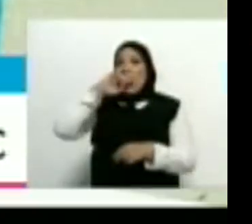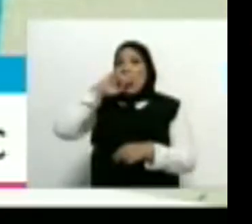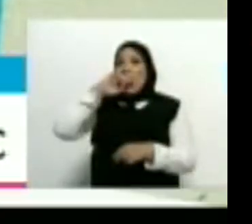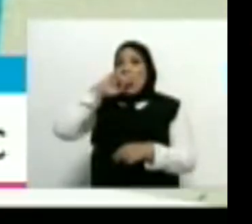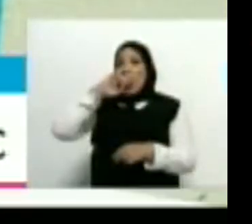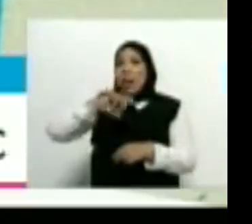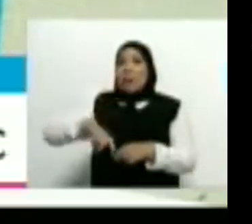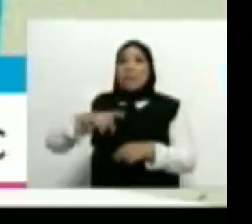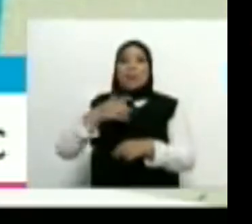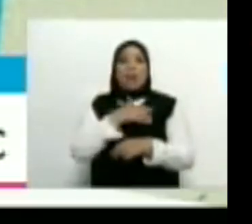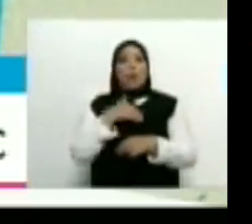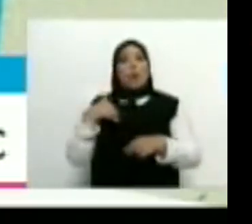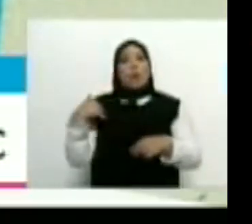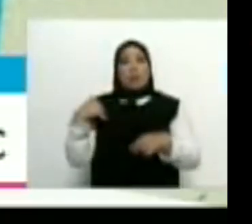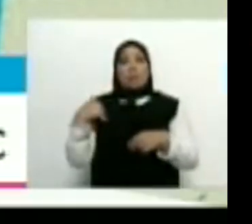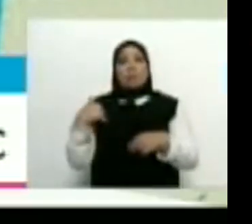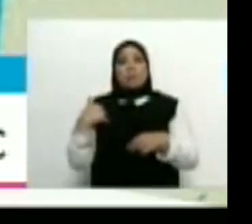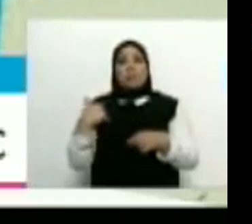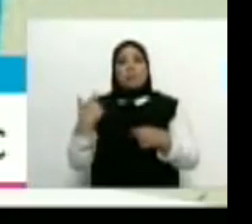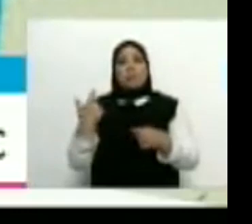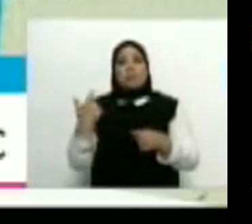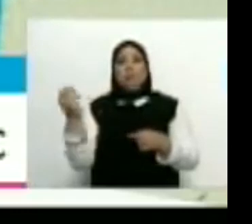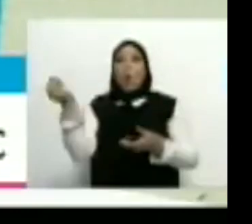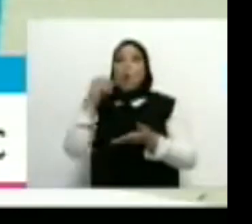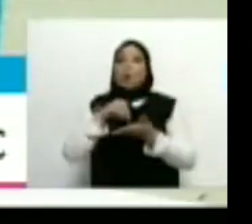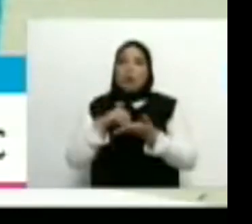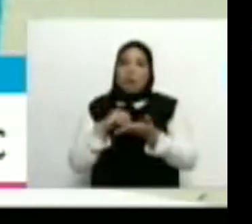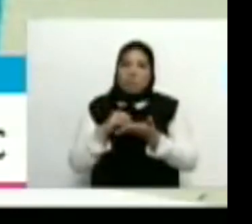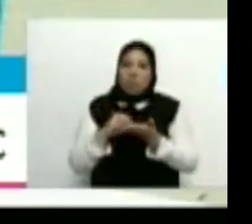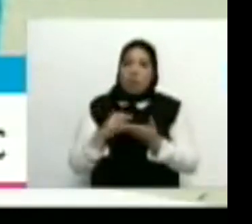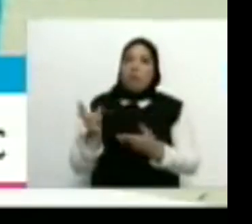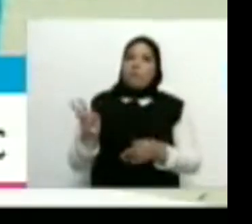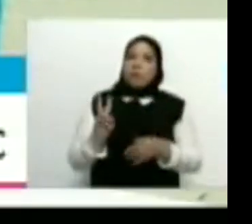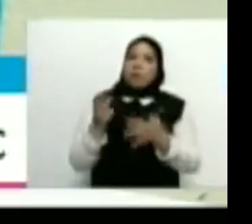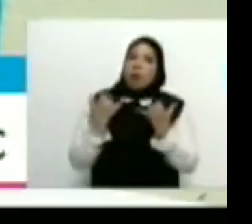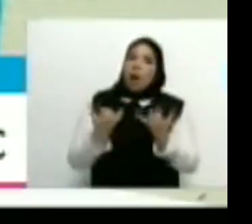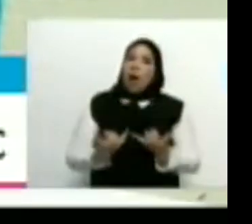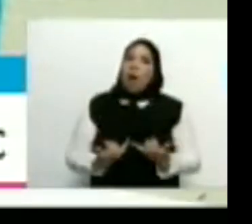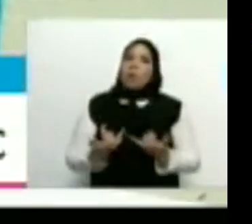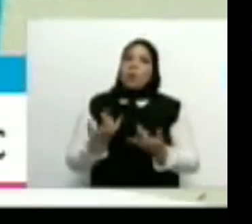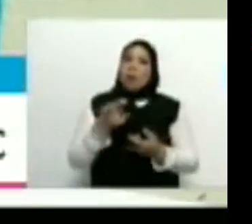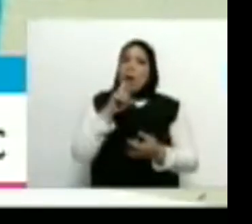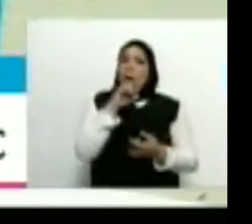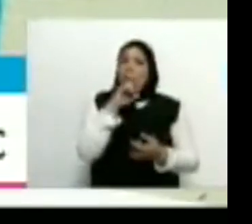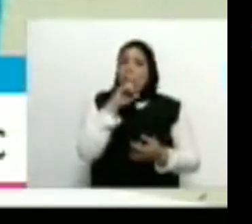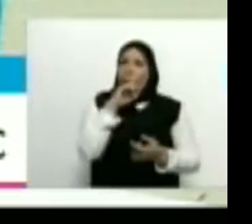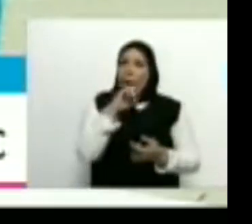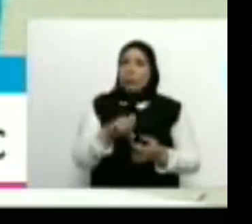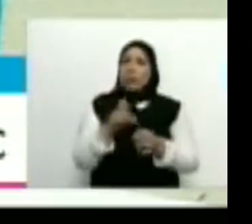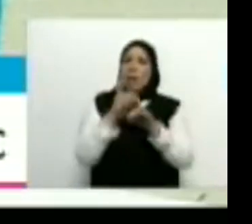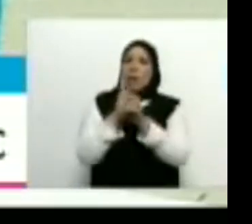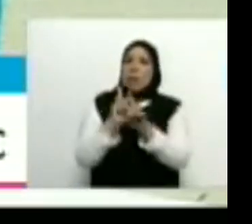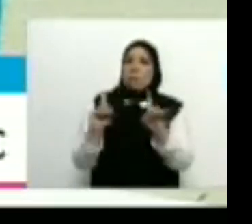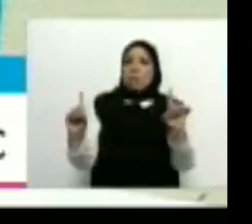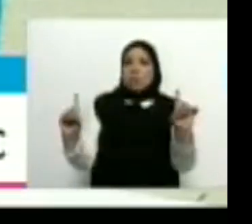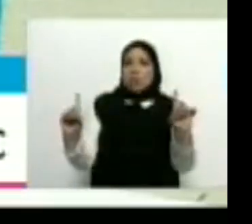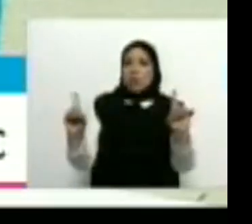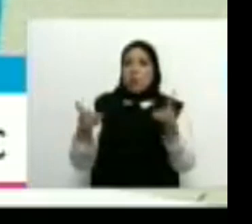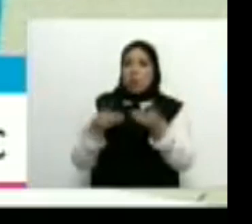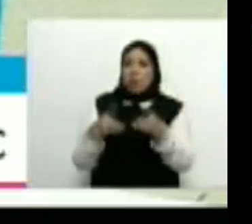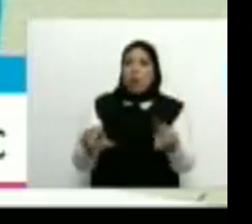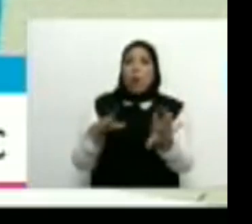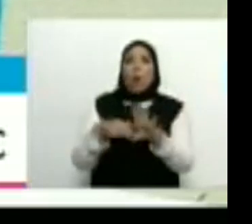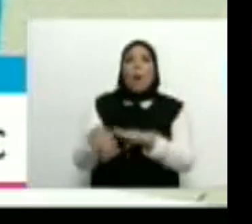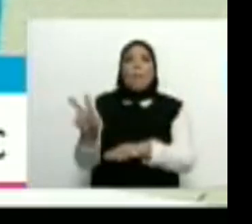Un odio que ellos querían sembrar otra vez en el país. Ahora querían sembrar el odio y la división.